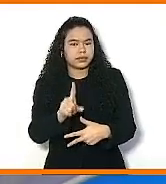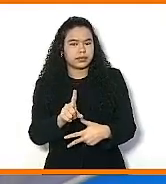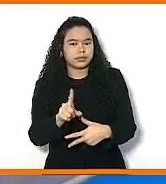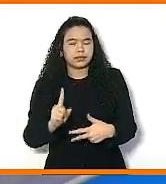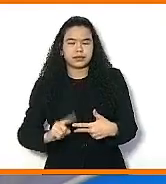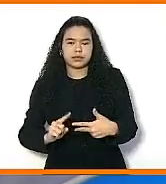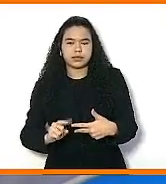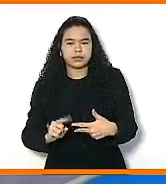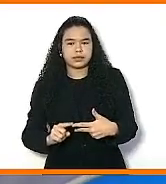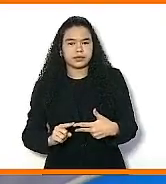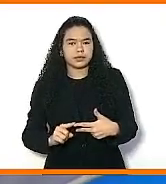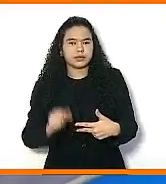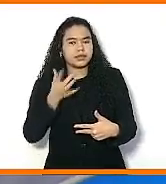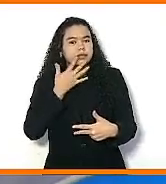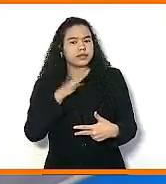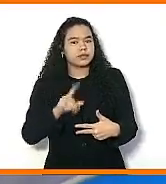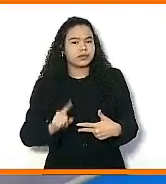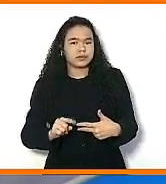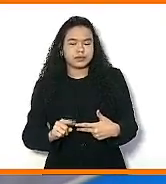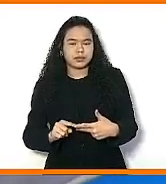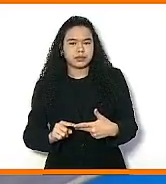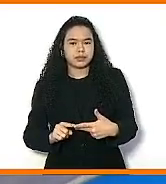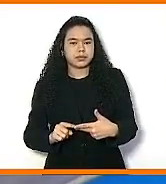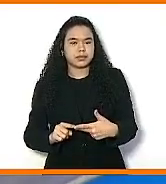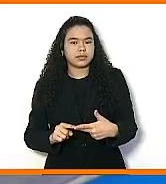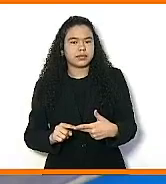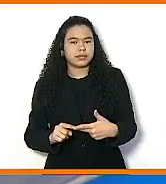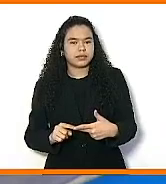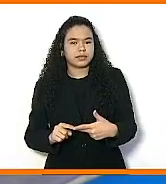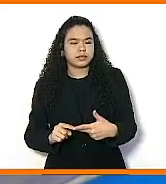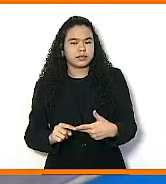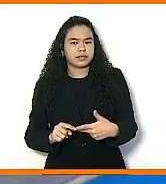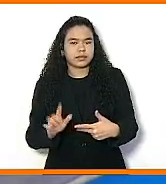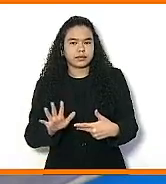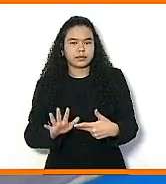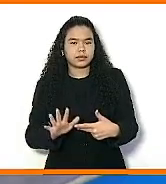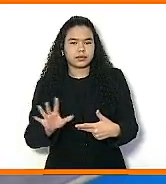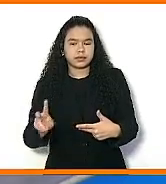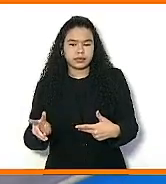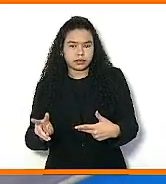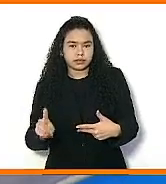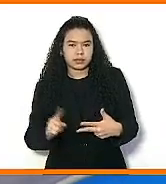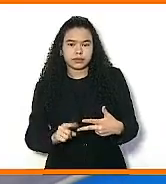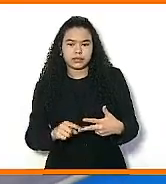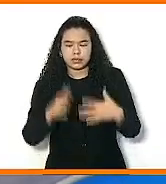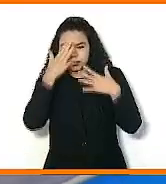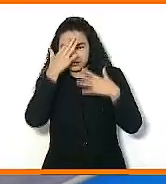perdón el número ganador no es una suerte porque sí s